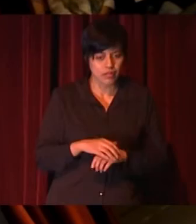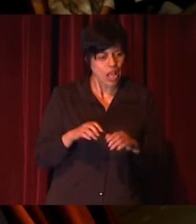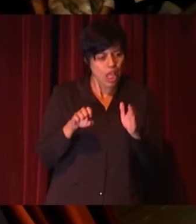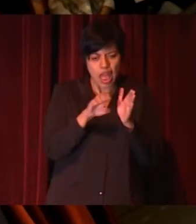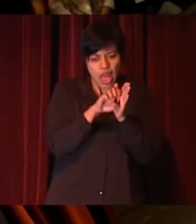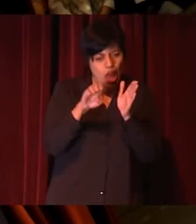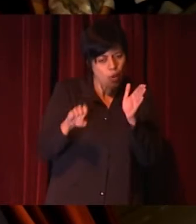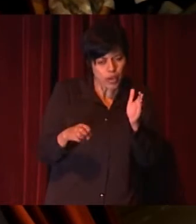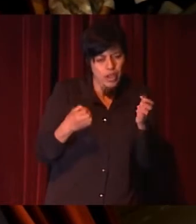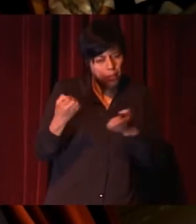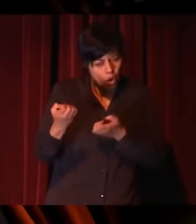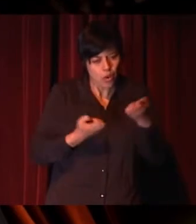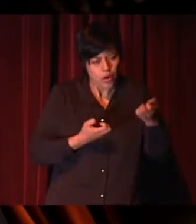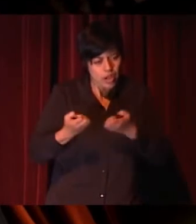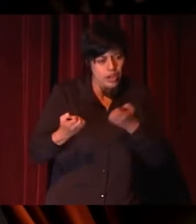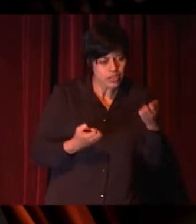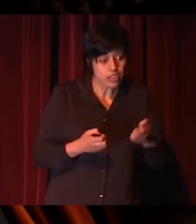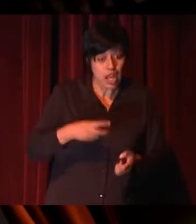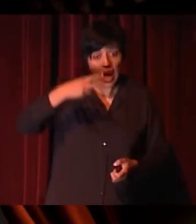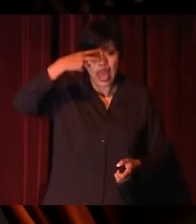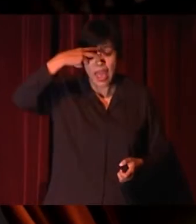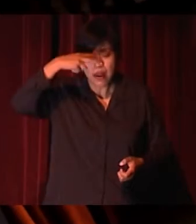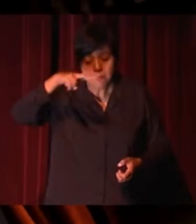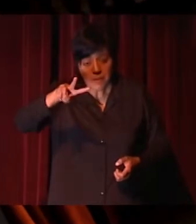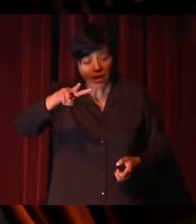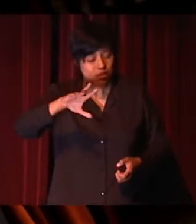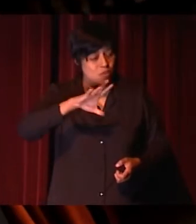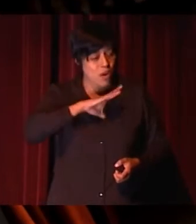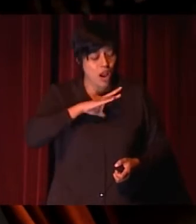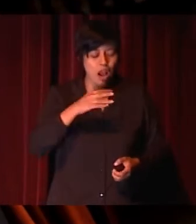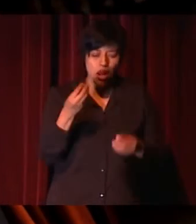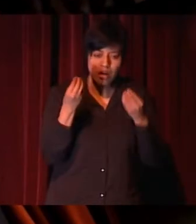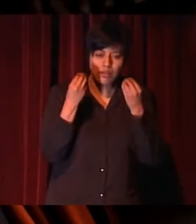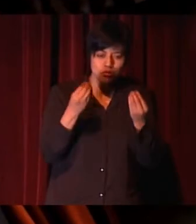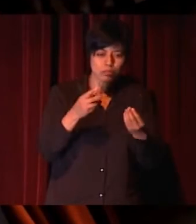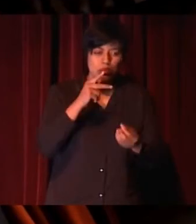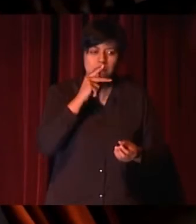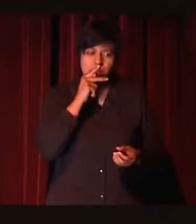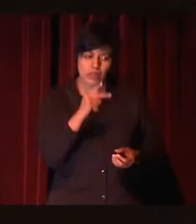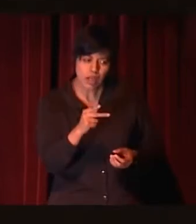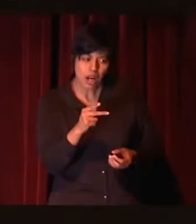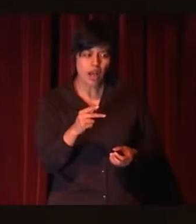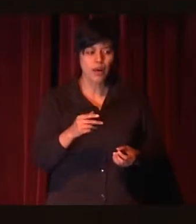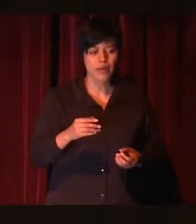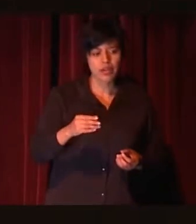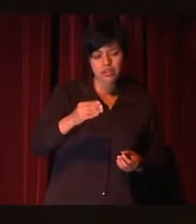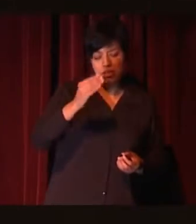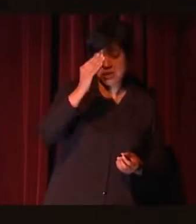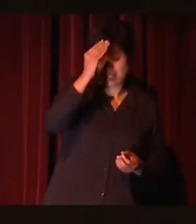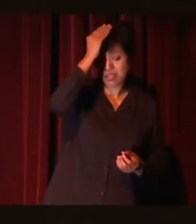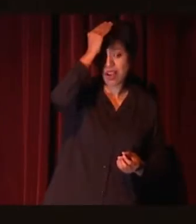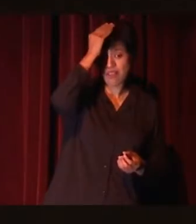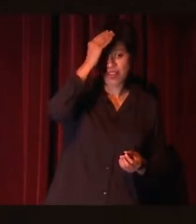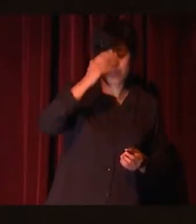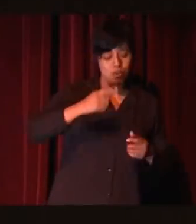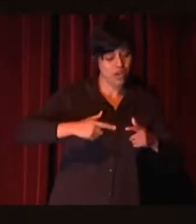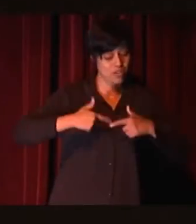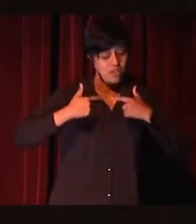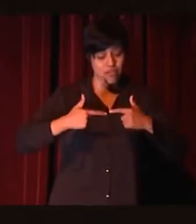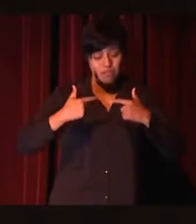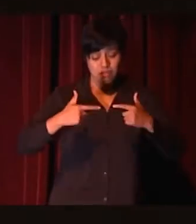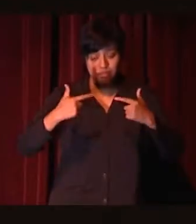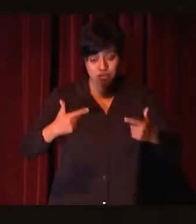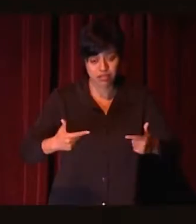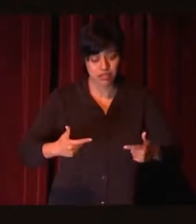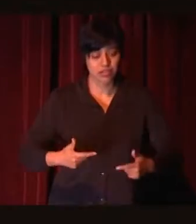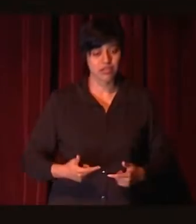en méxico tenemos muchísimos dichos pueden expresar sabidurías en los daneses nos han dicho por generaciones y